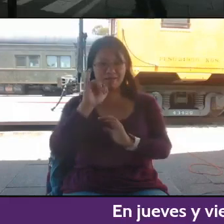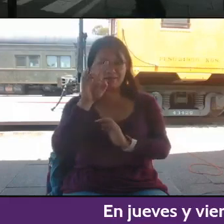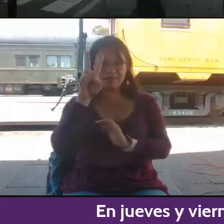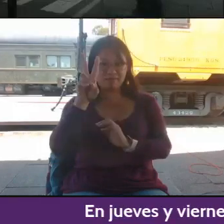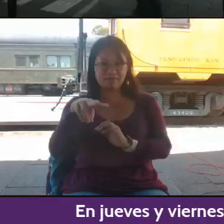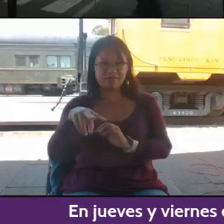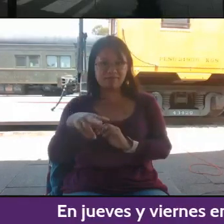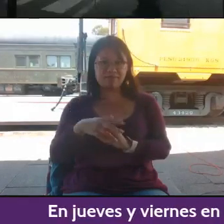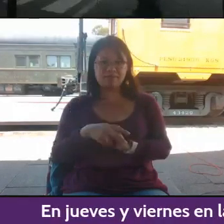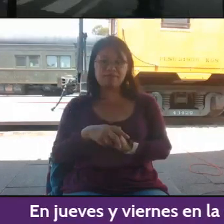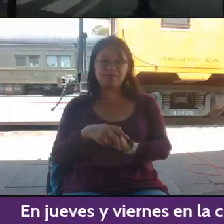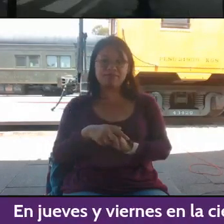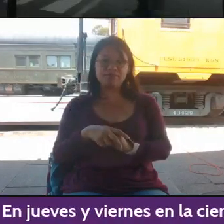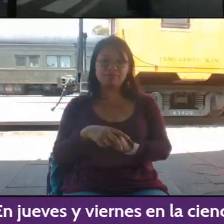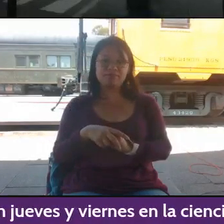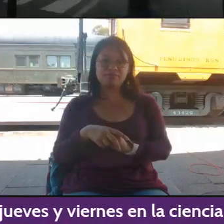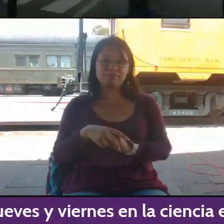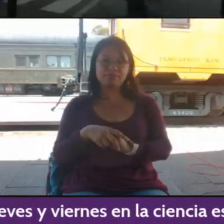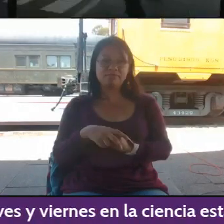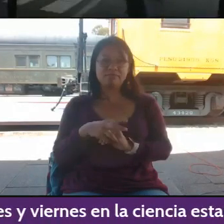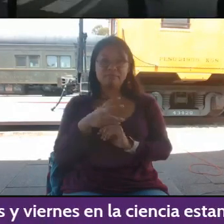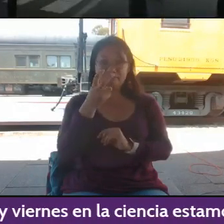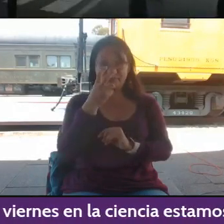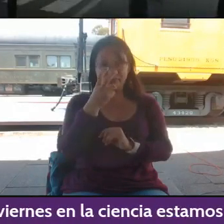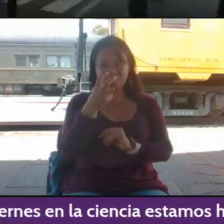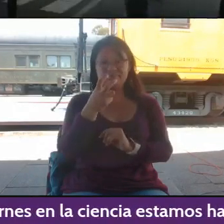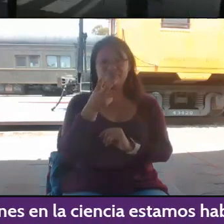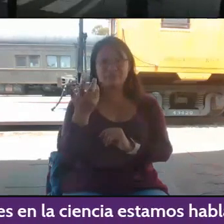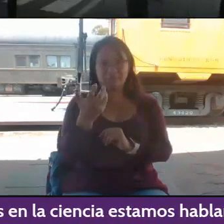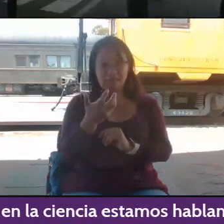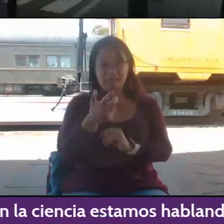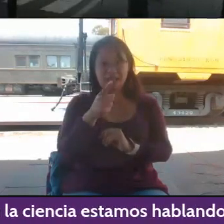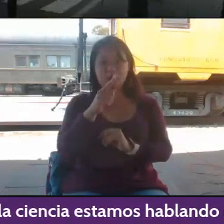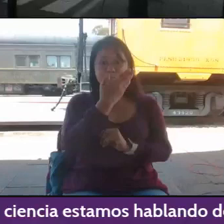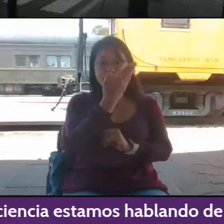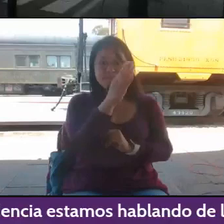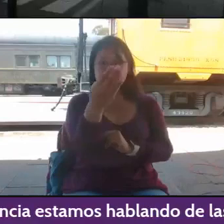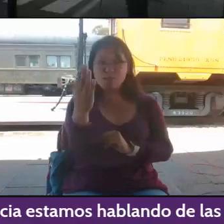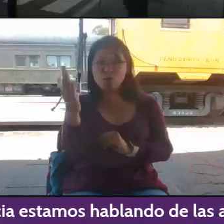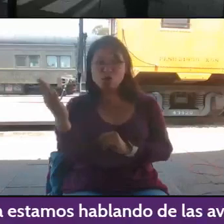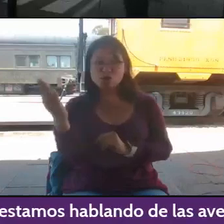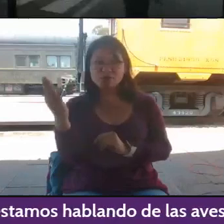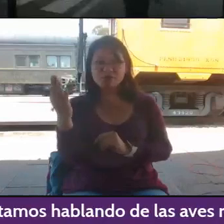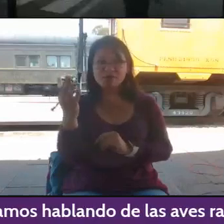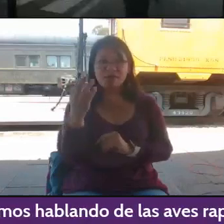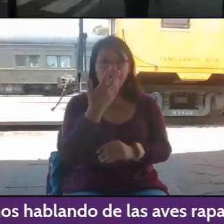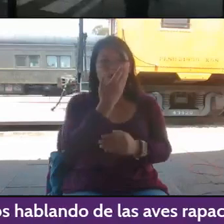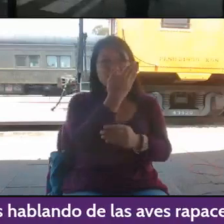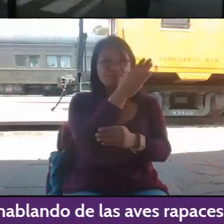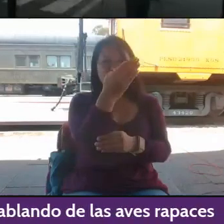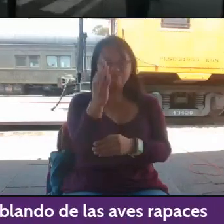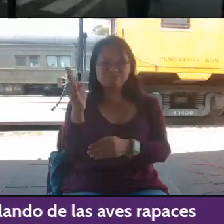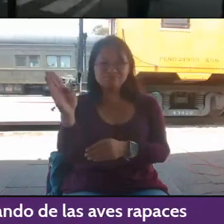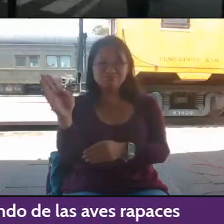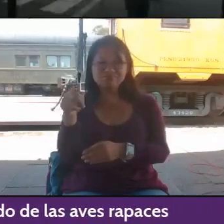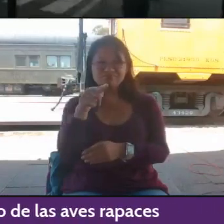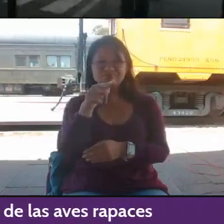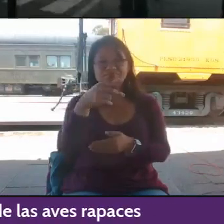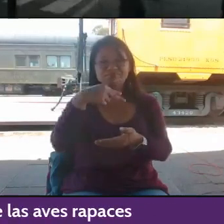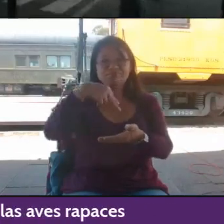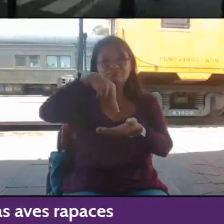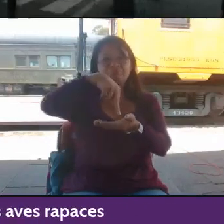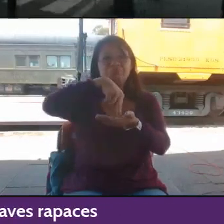es pluma. Eso lo hacen, imagínenlo en un bosque, en medio de la vegetación, y que de pronto salga así todo flaquito, pues claro,